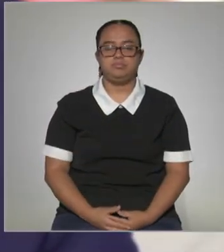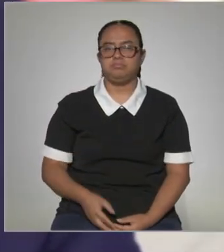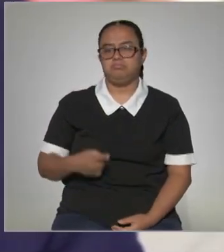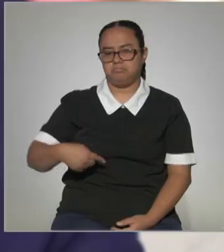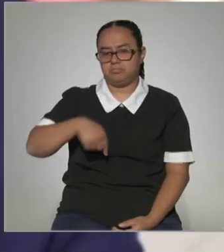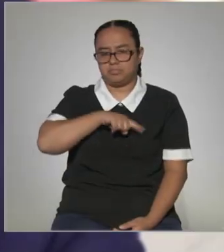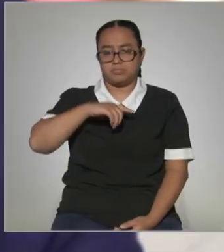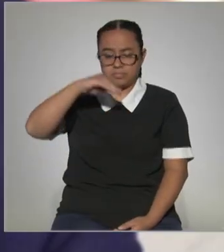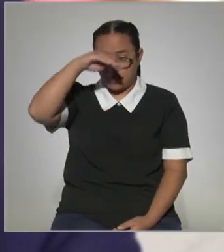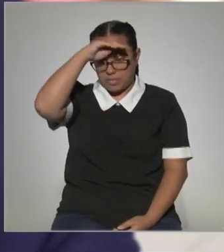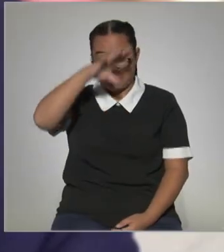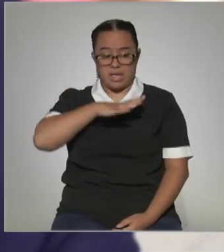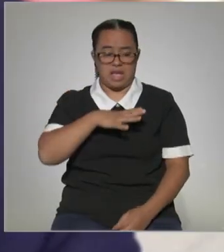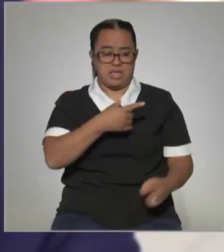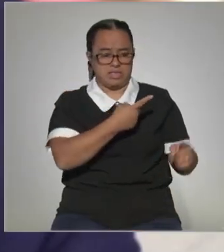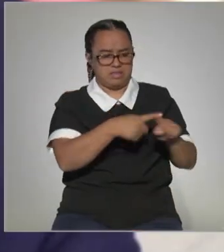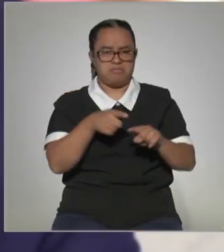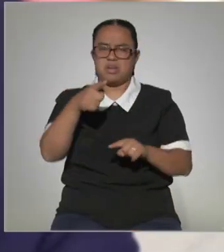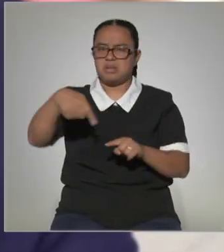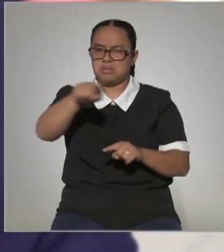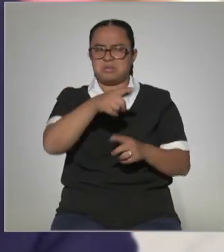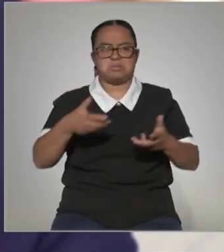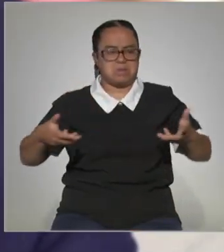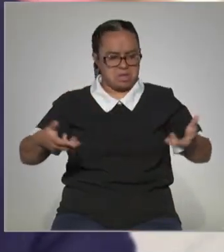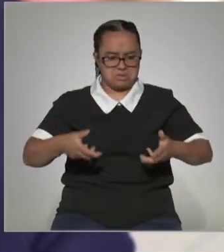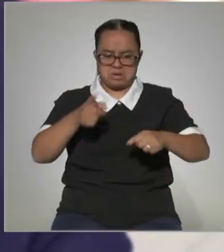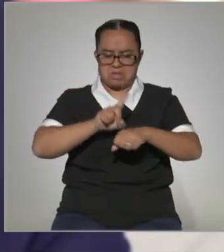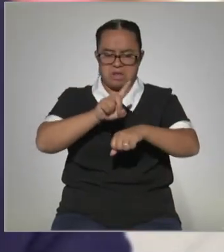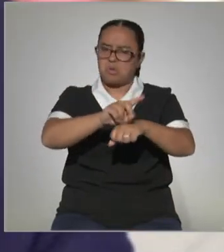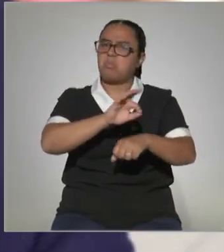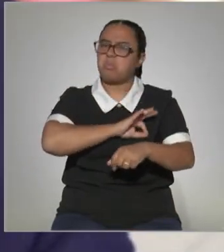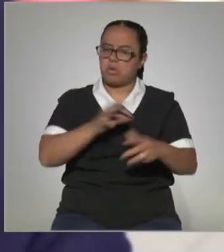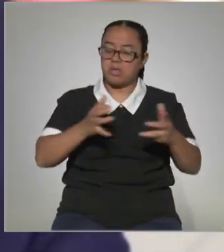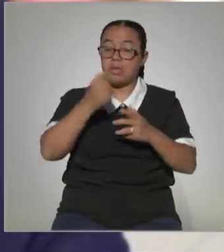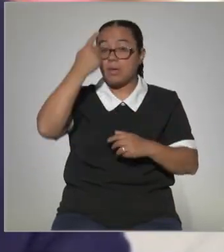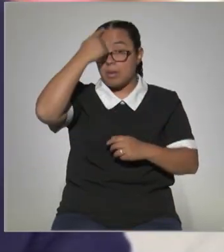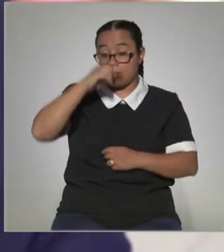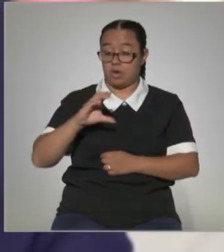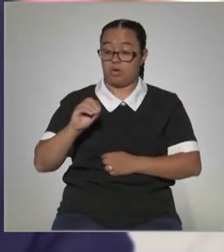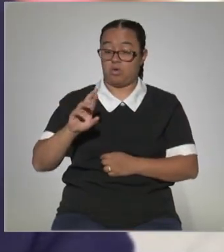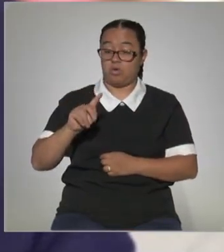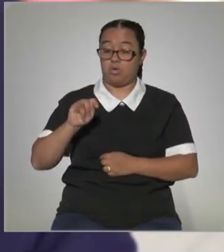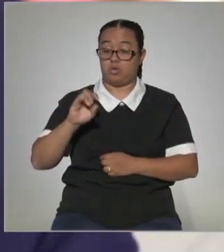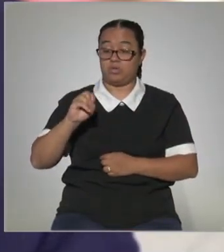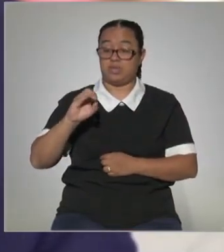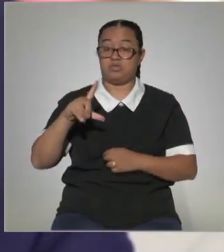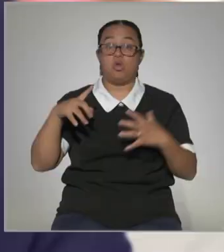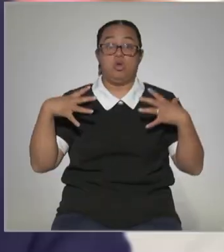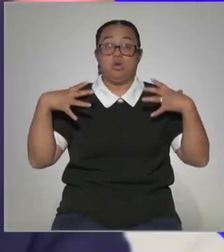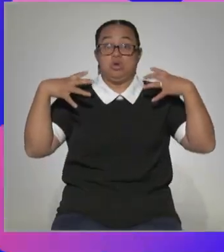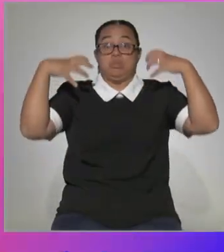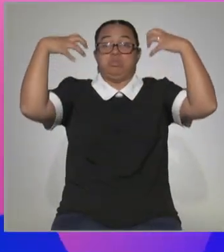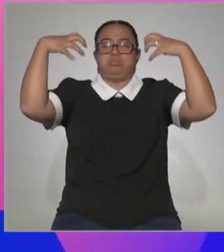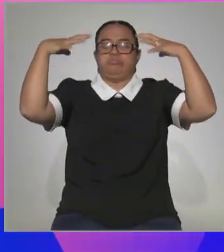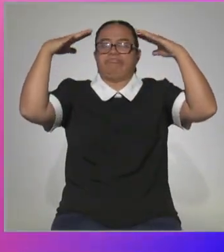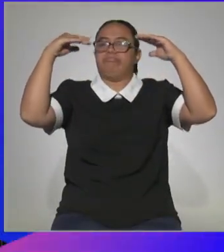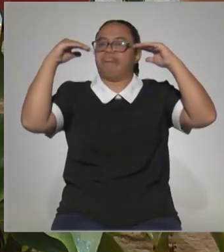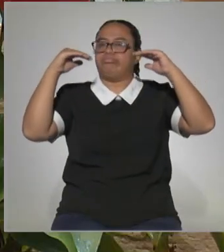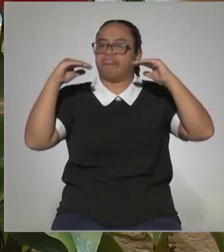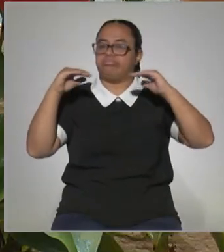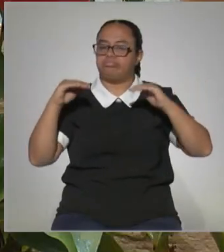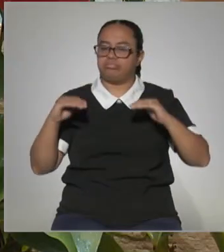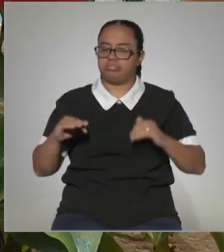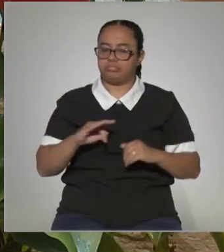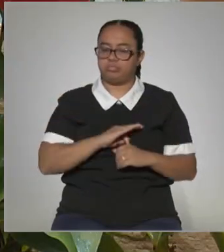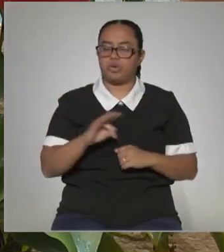Consideremos que hay muchas acciones que podemos hacer en nuestro día a día para ayudar a bajar ese efecto que hace el cortisol en nuestro cuerpo. Uno de